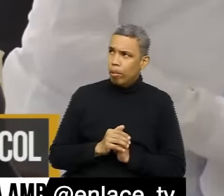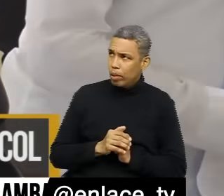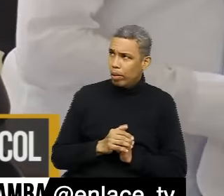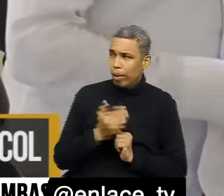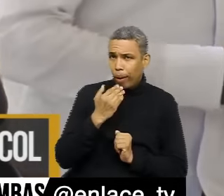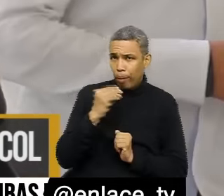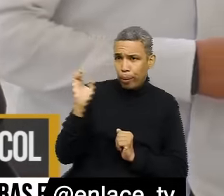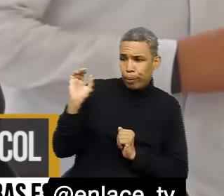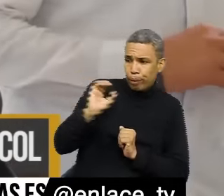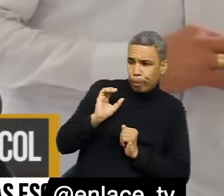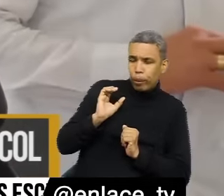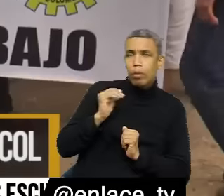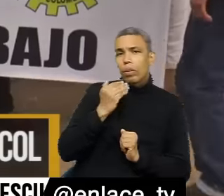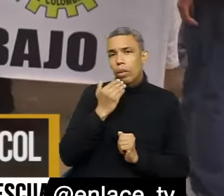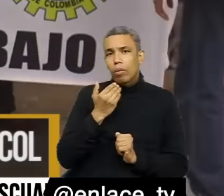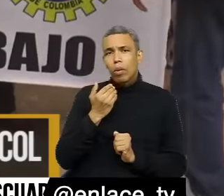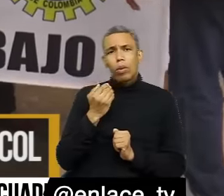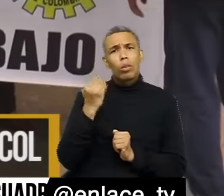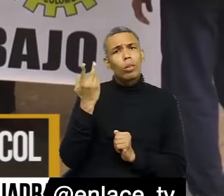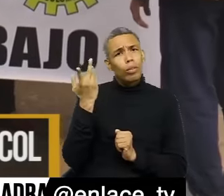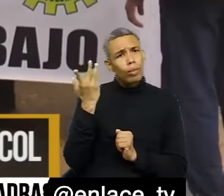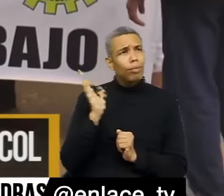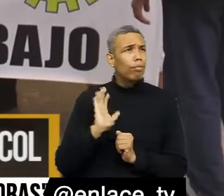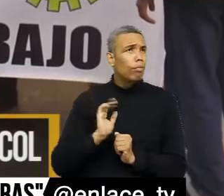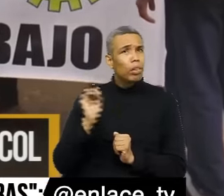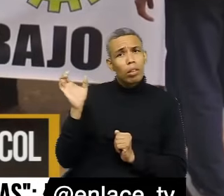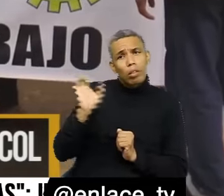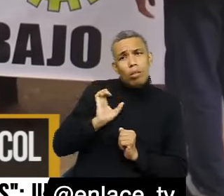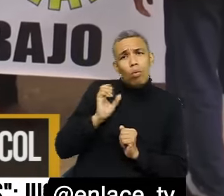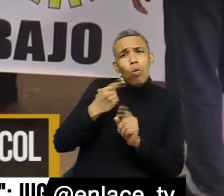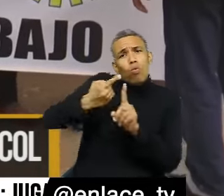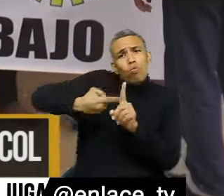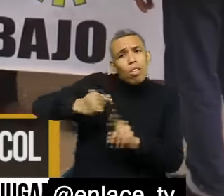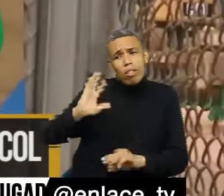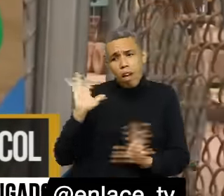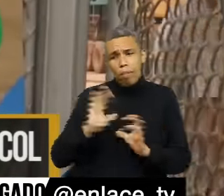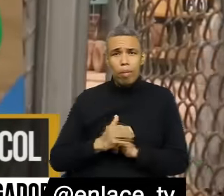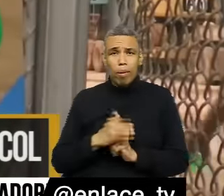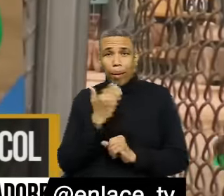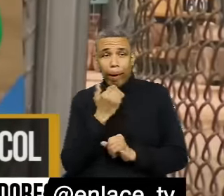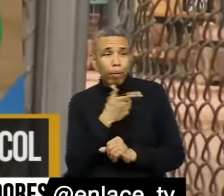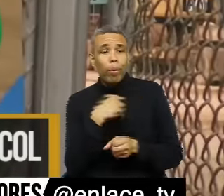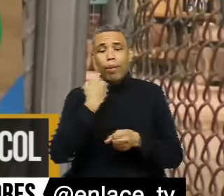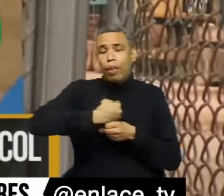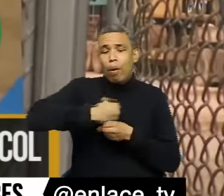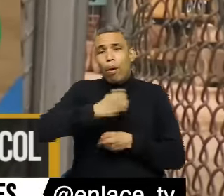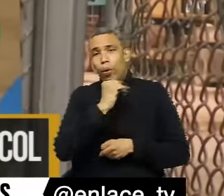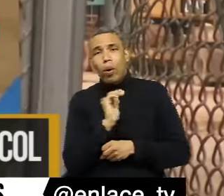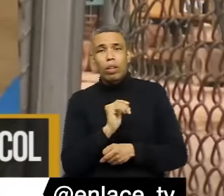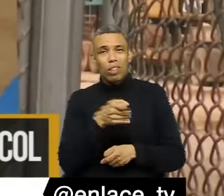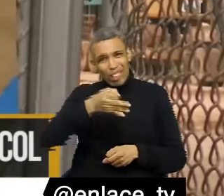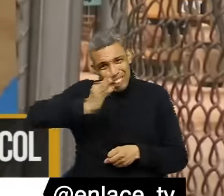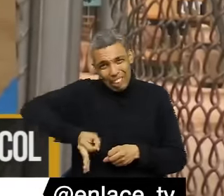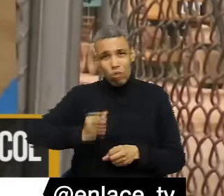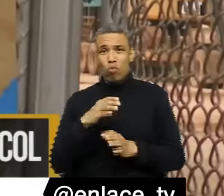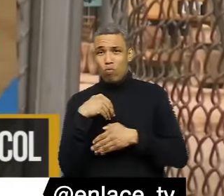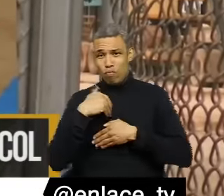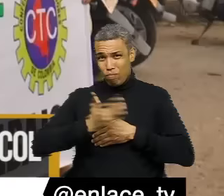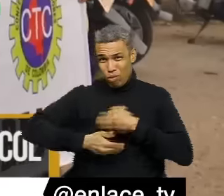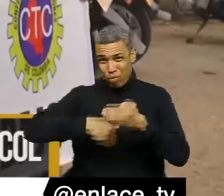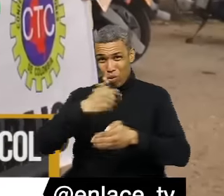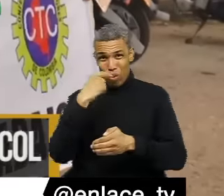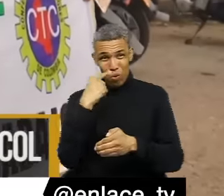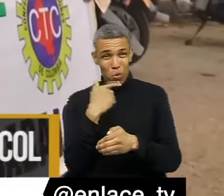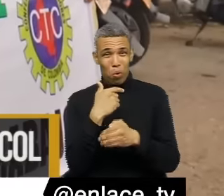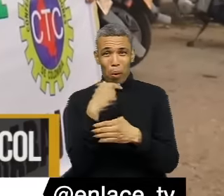tienen que cerrar la empresa. Ellos están peleando porque no se cierre la empresa, pero si no van a trabajar, lo que va a terminar es cerrándola. Una empresa que se dedica a producir, a generar